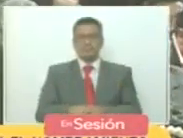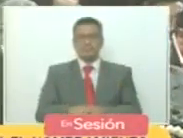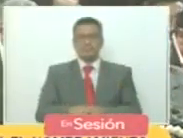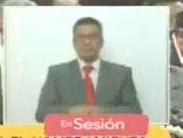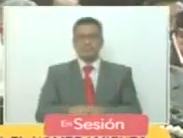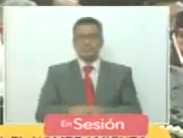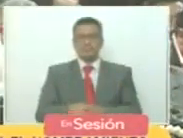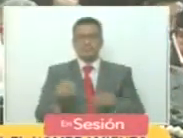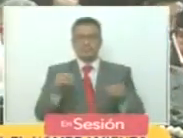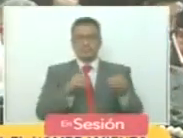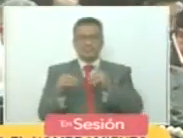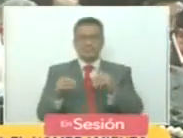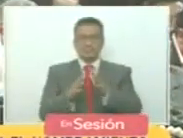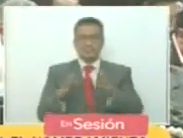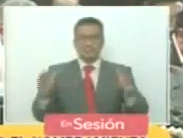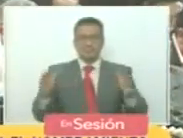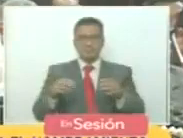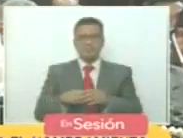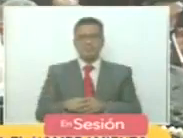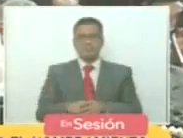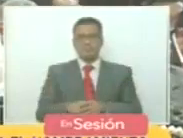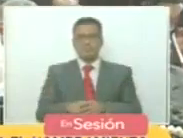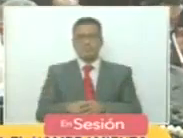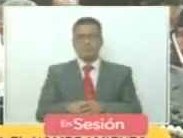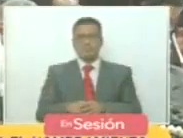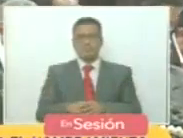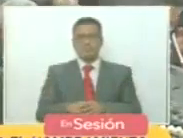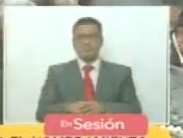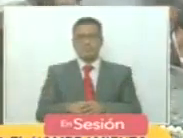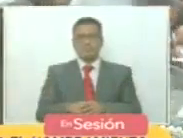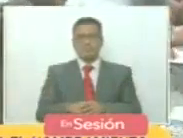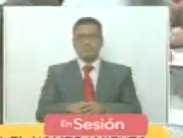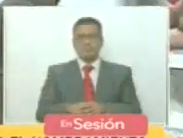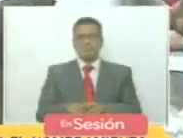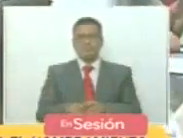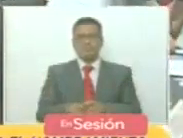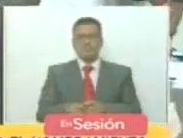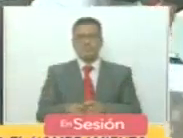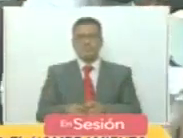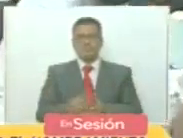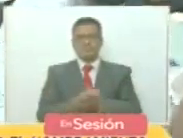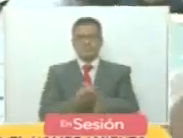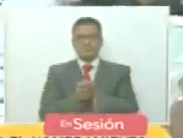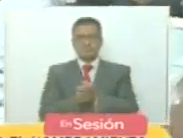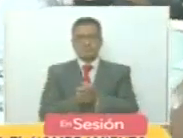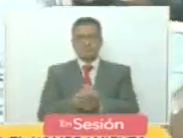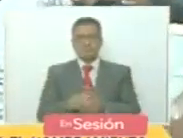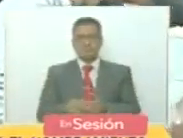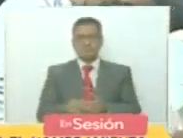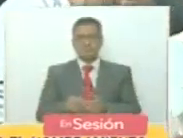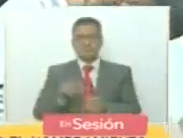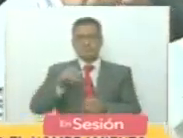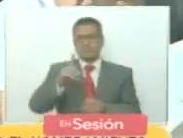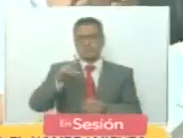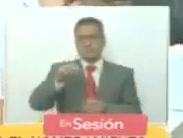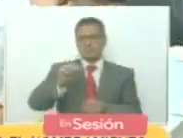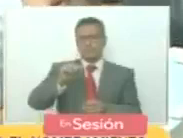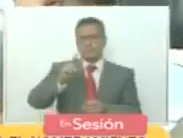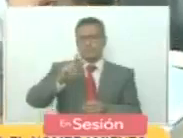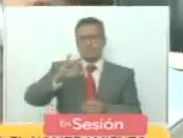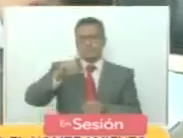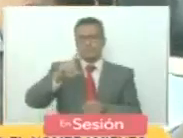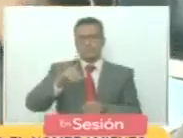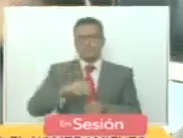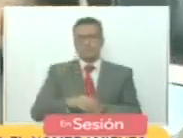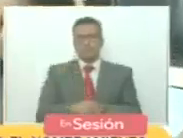se discutió ampliamente con el compañero David Velázquez Caraballo,